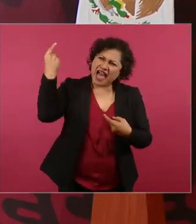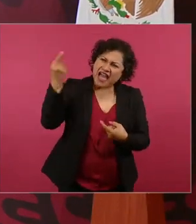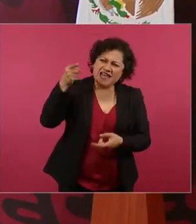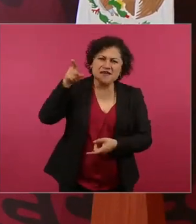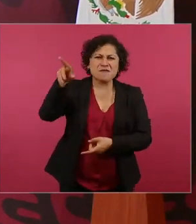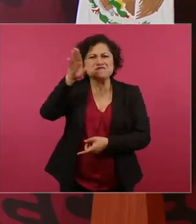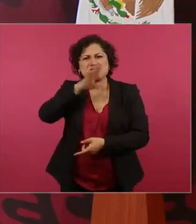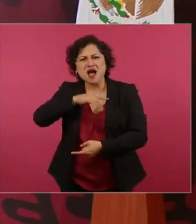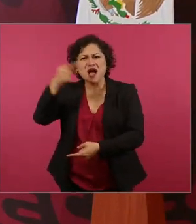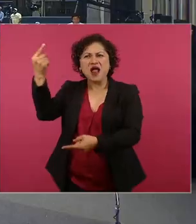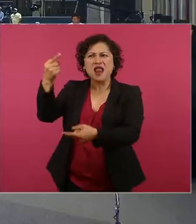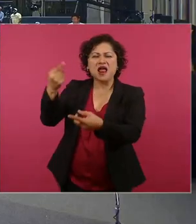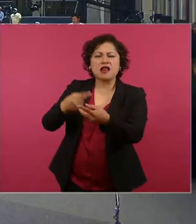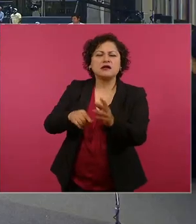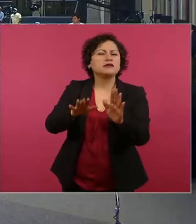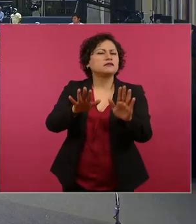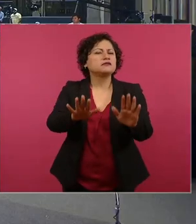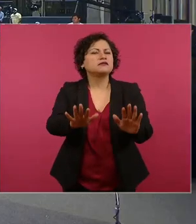igual.